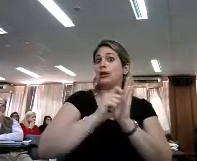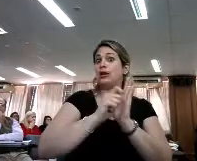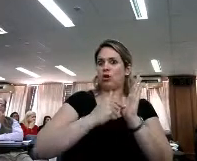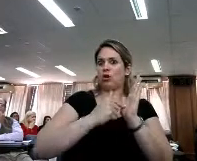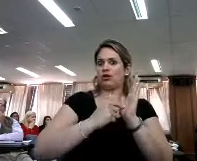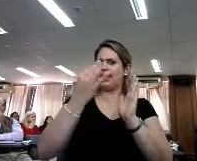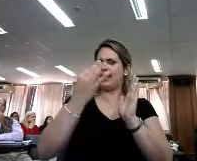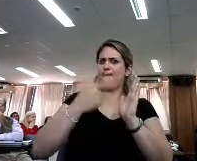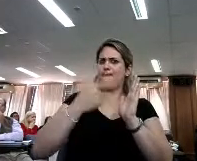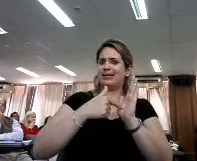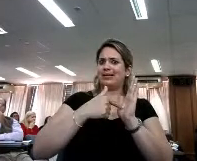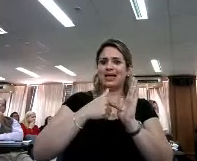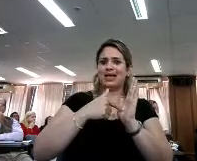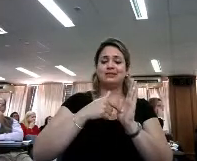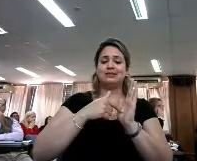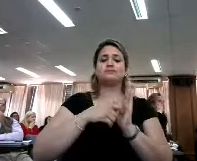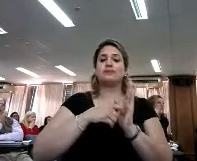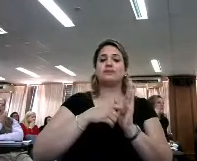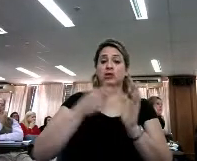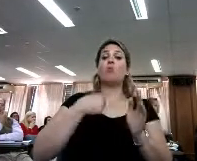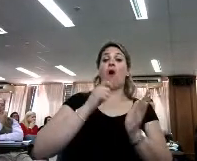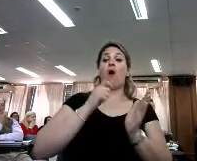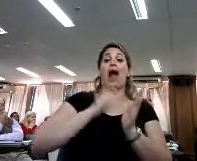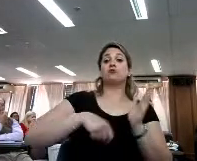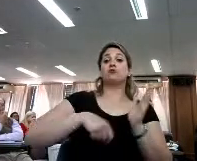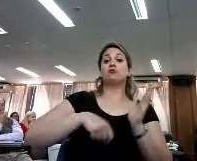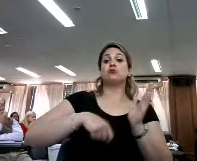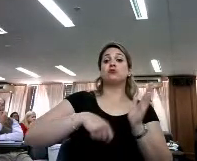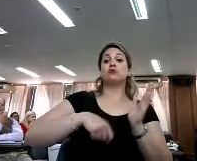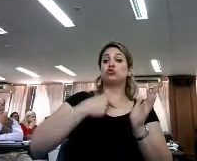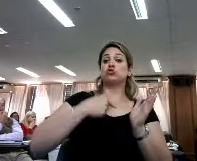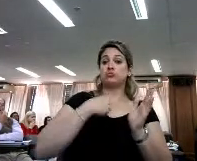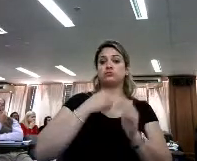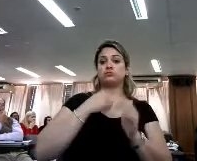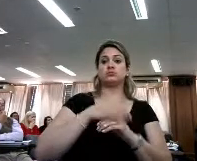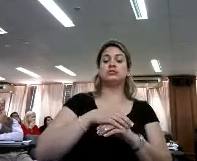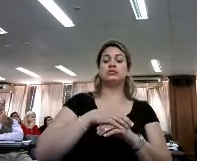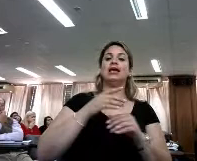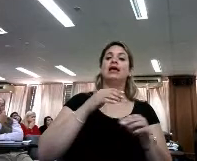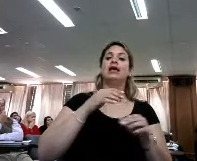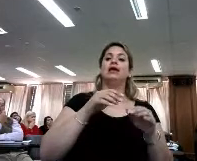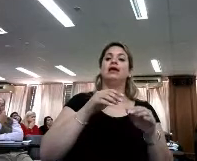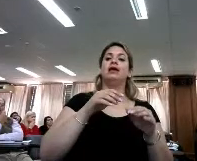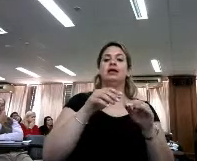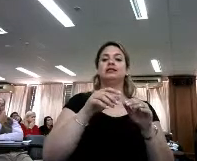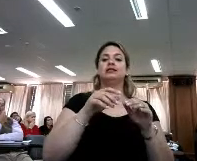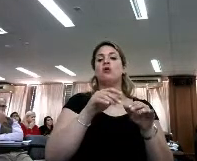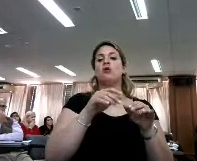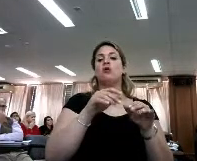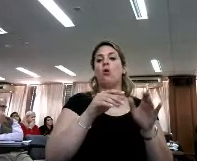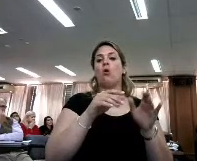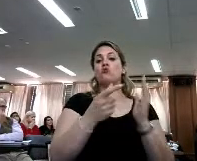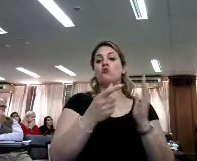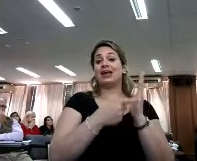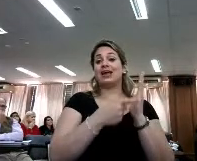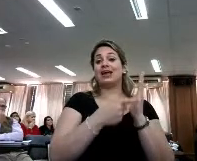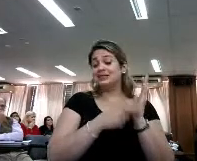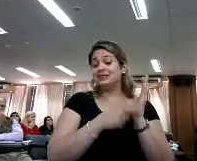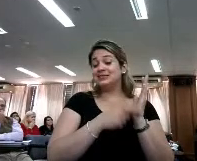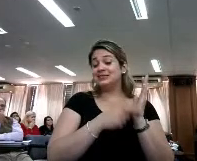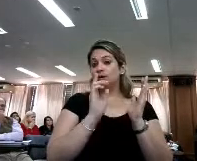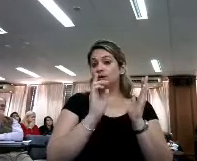ponen específico, como autor, me refiero al autoarchivo, si te lo pusieran específico, tendrías que tener